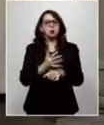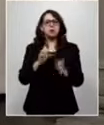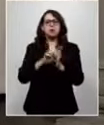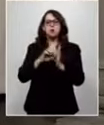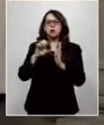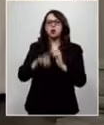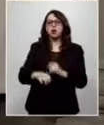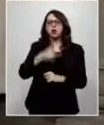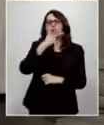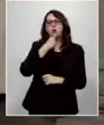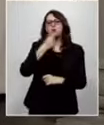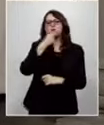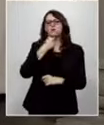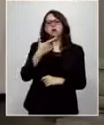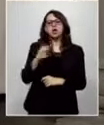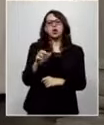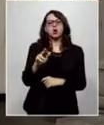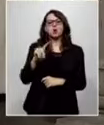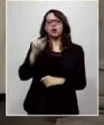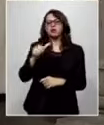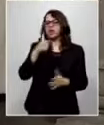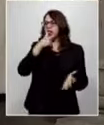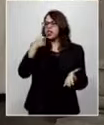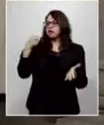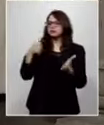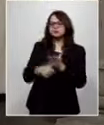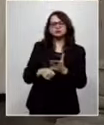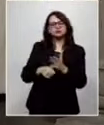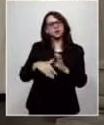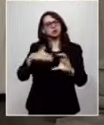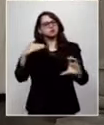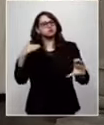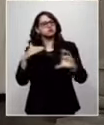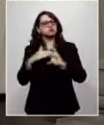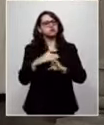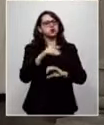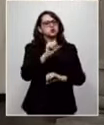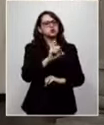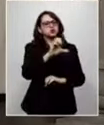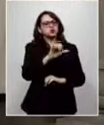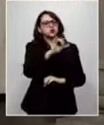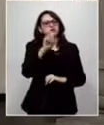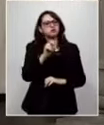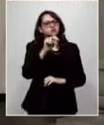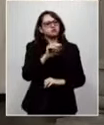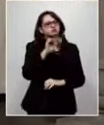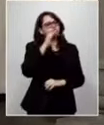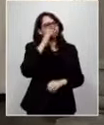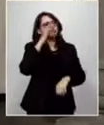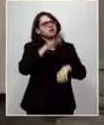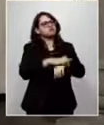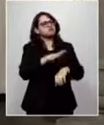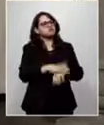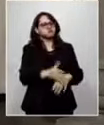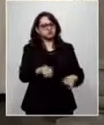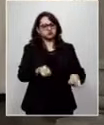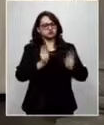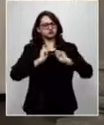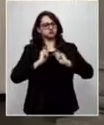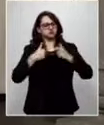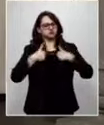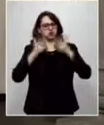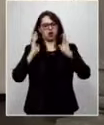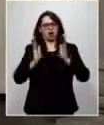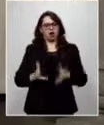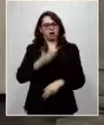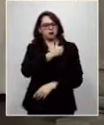dictador Victoriano Huerta al presidente de la Suprema Corte anunciándole que había asumido la titularidad del Poder